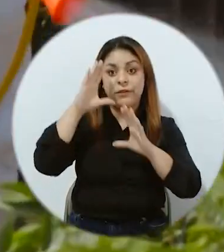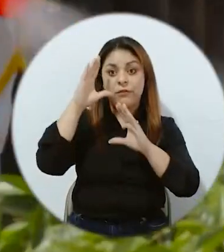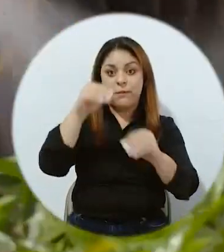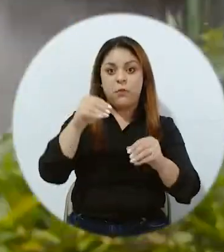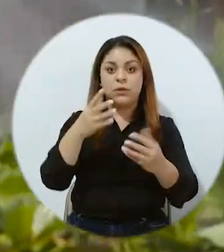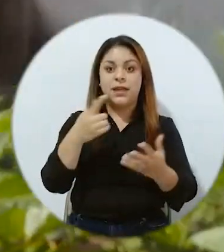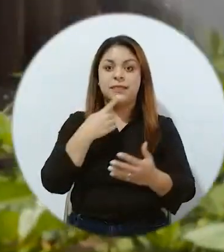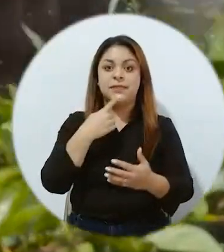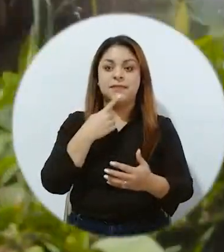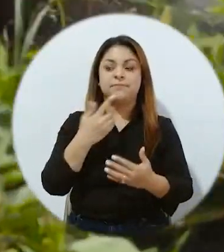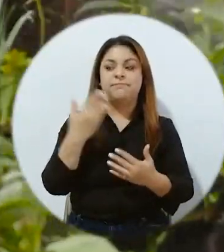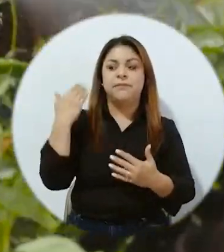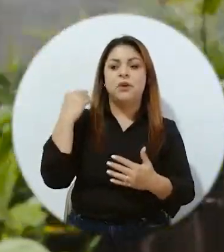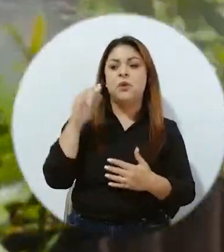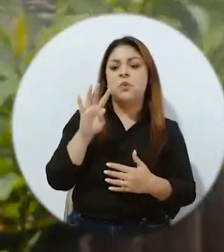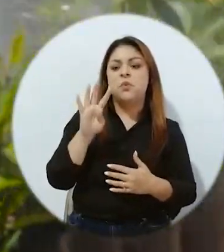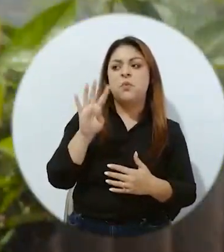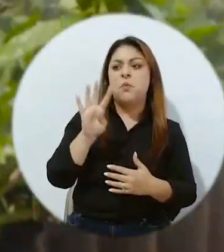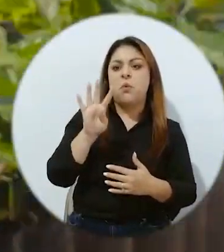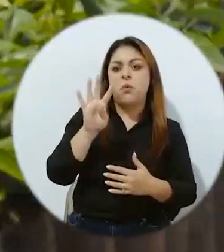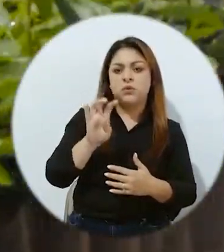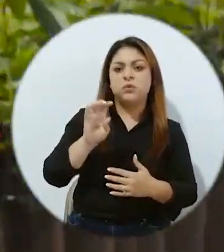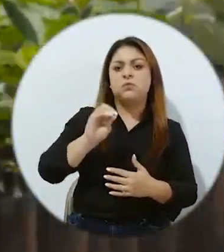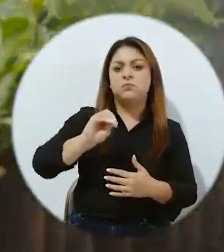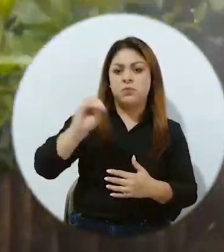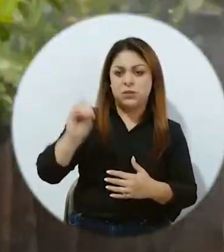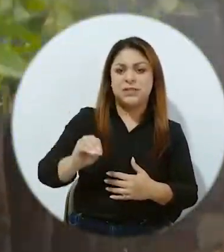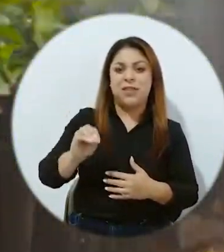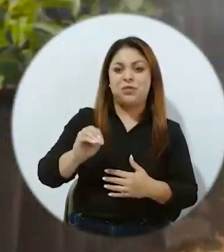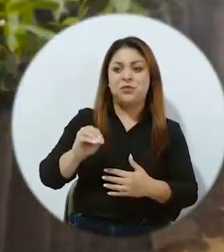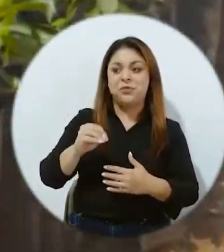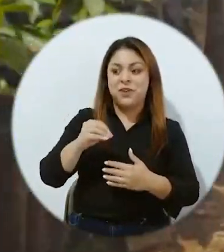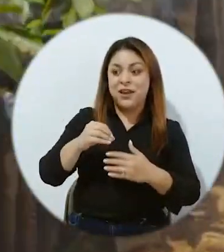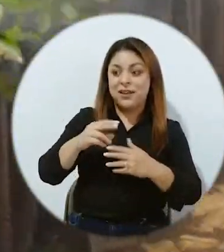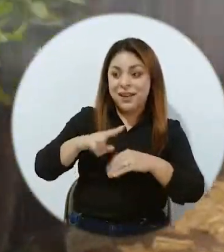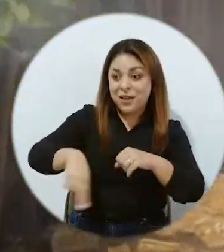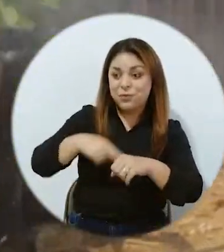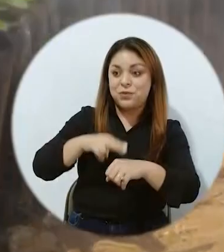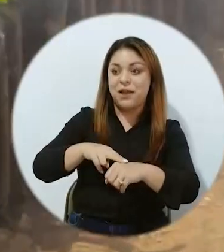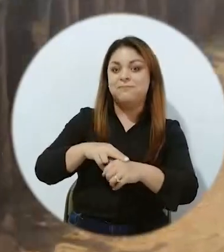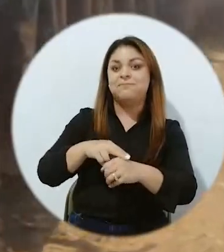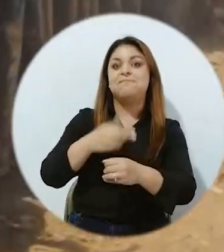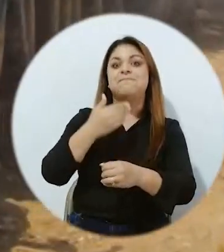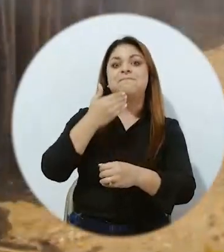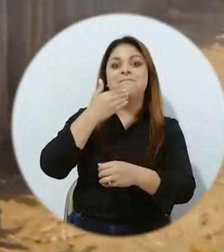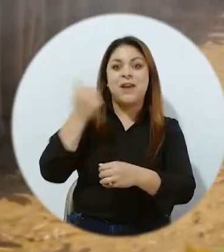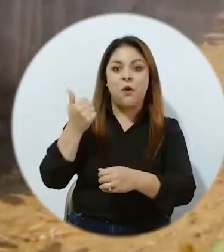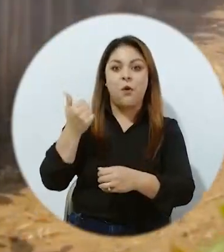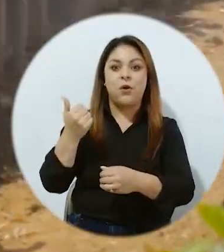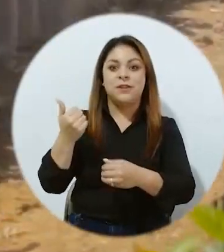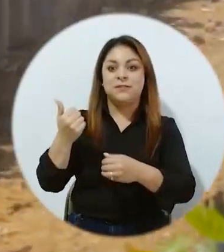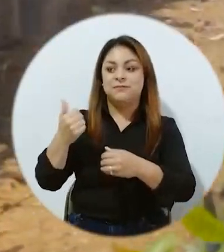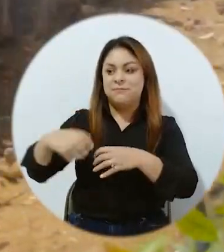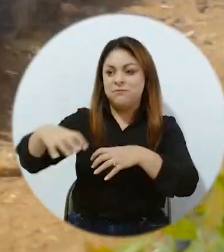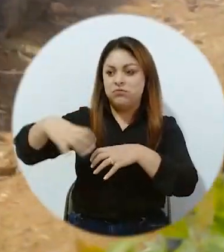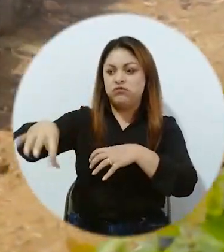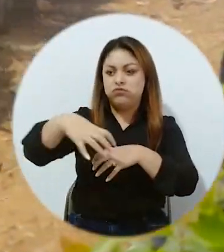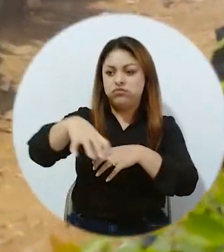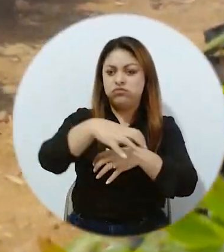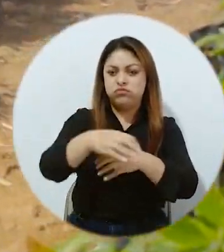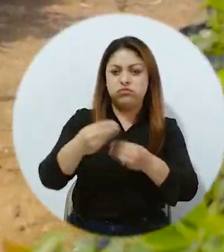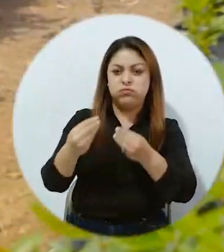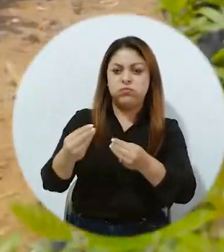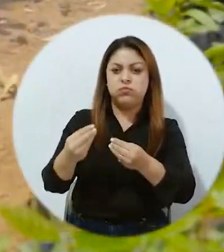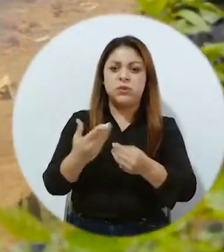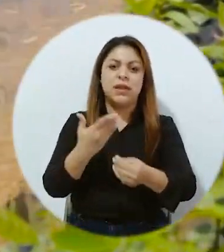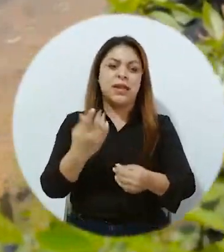reporta que es hasta 400% más productiva en comparación con un monocultivo. ¿Por qué?